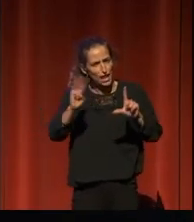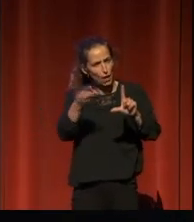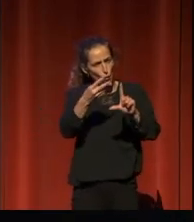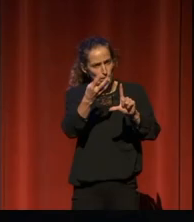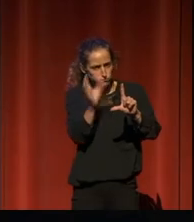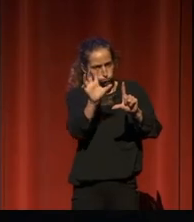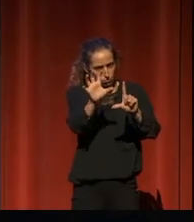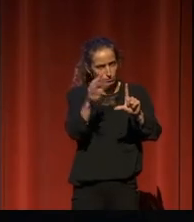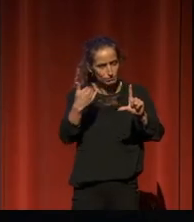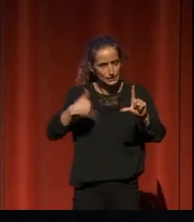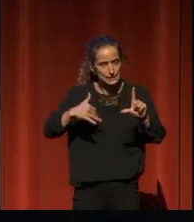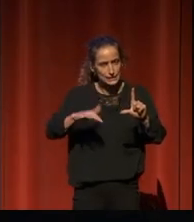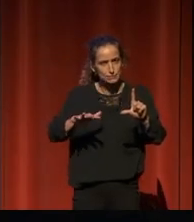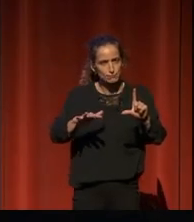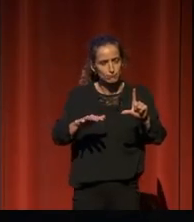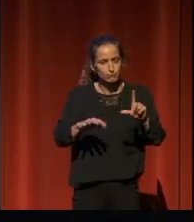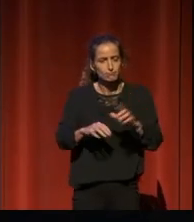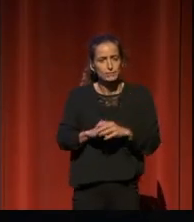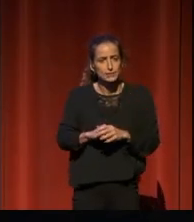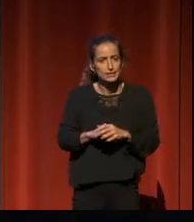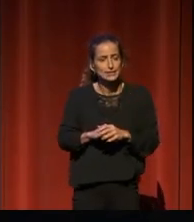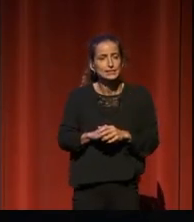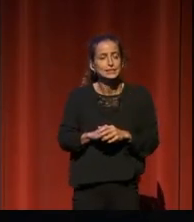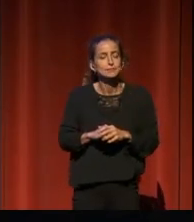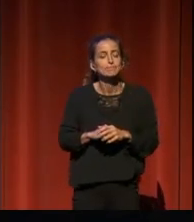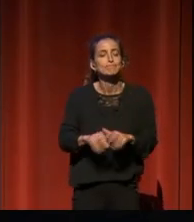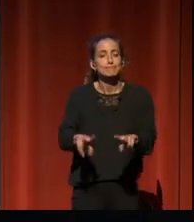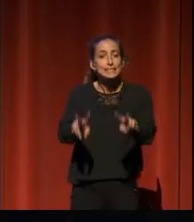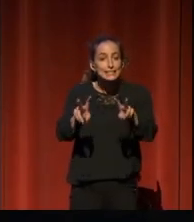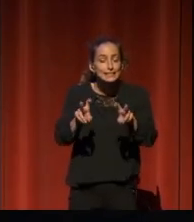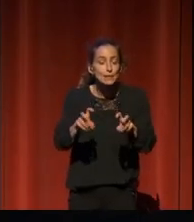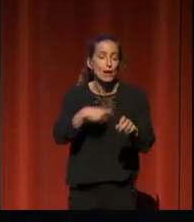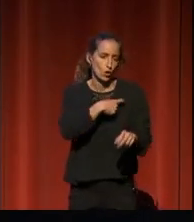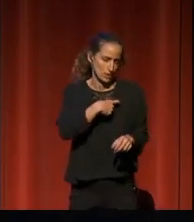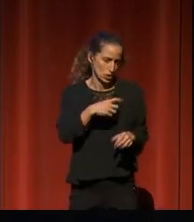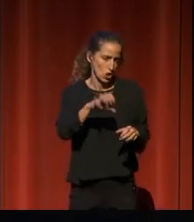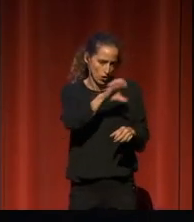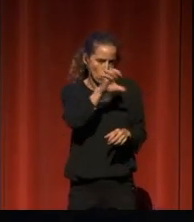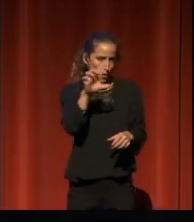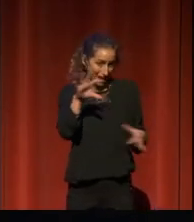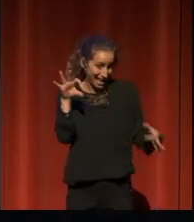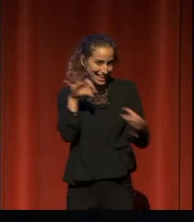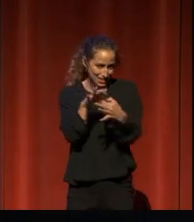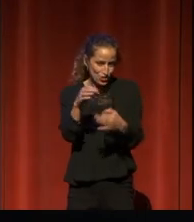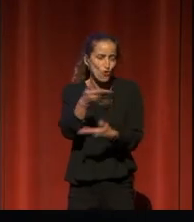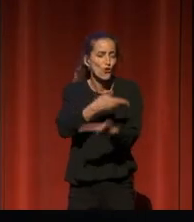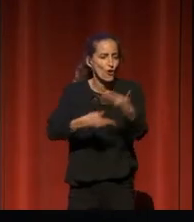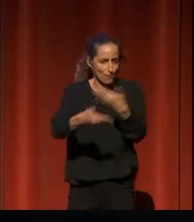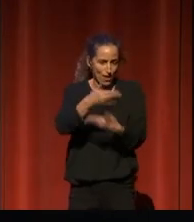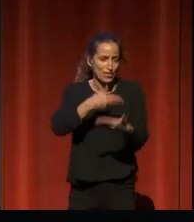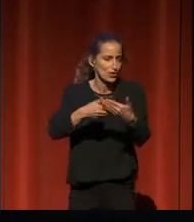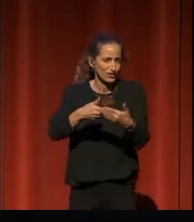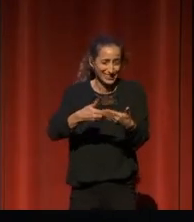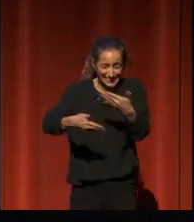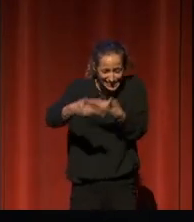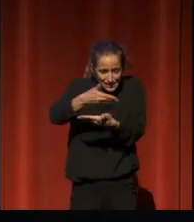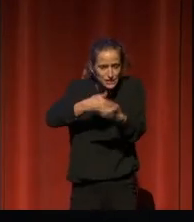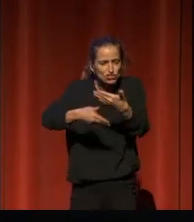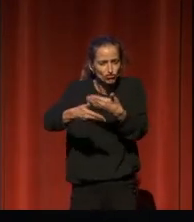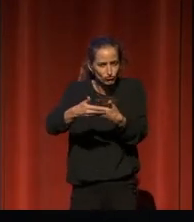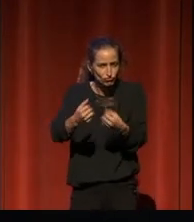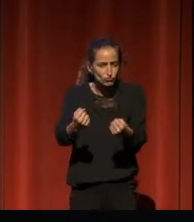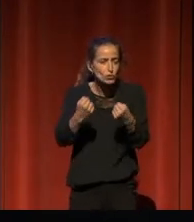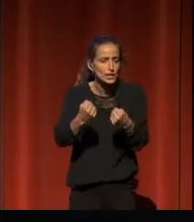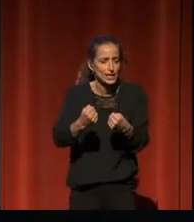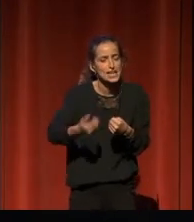web en cuanto a la proceso con la comisión europea es muy importante colaborar estrechamente y hablar